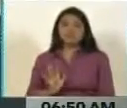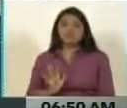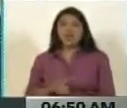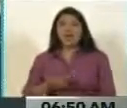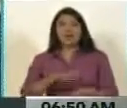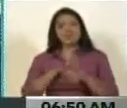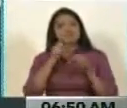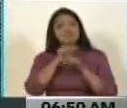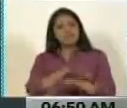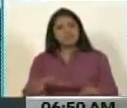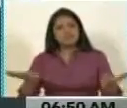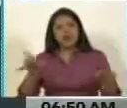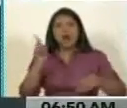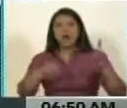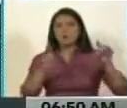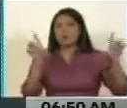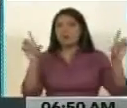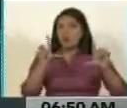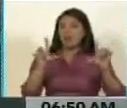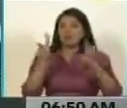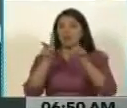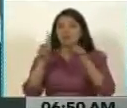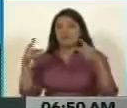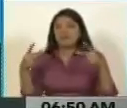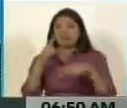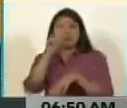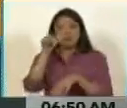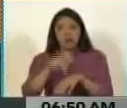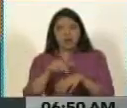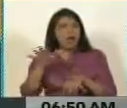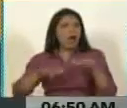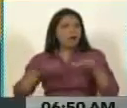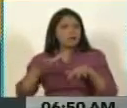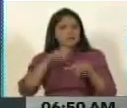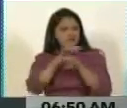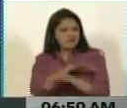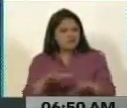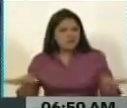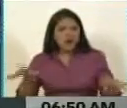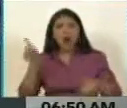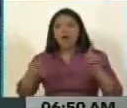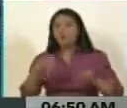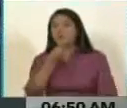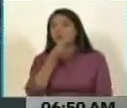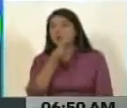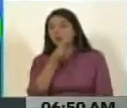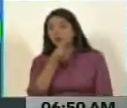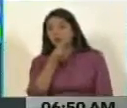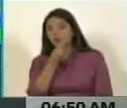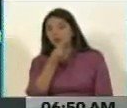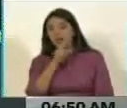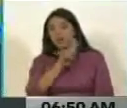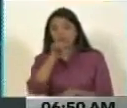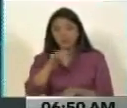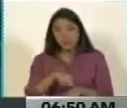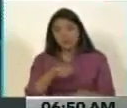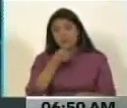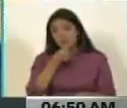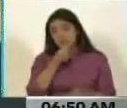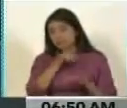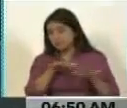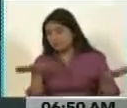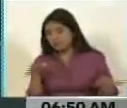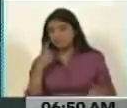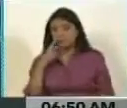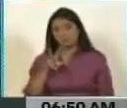difundida por claro, medios de comunicación masivos nacionales, a veces difundida por periodistas nacionales, pero que